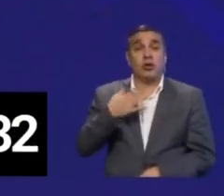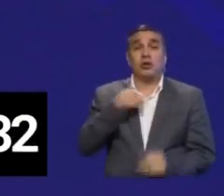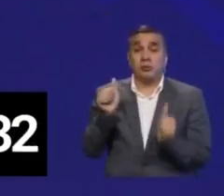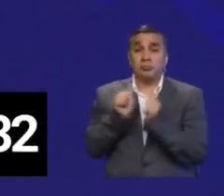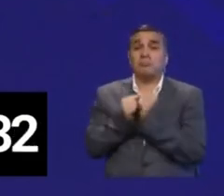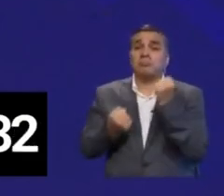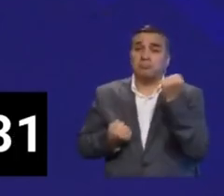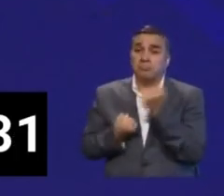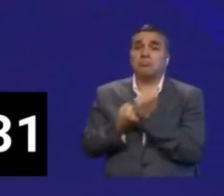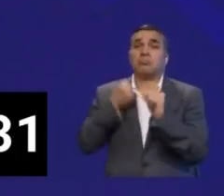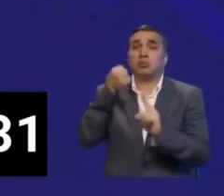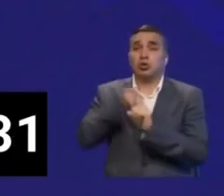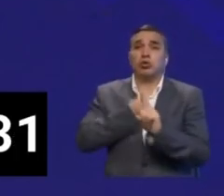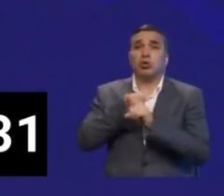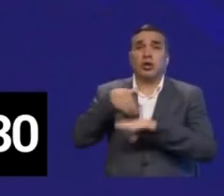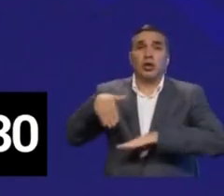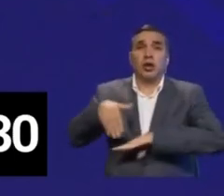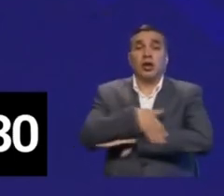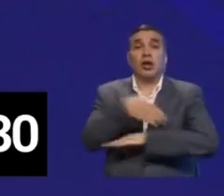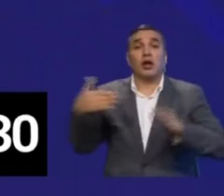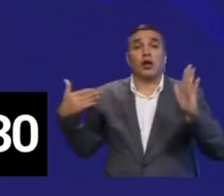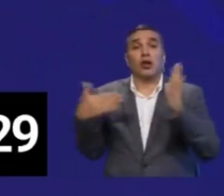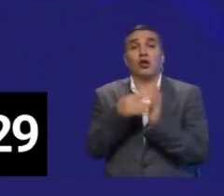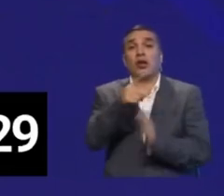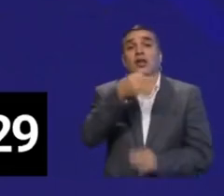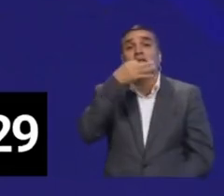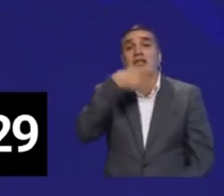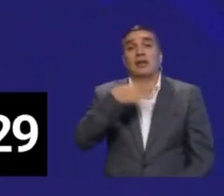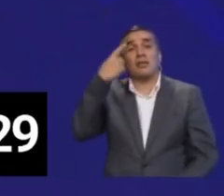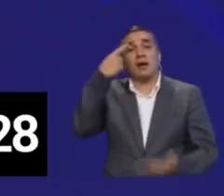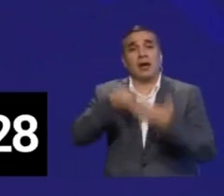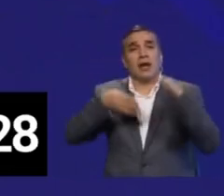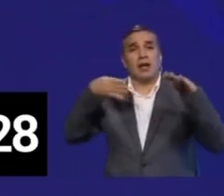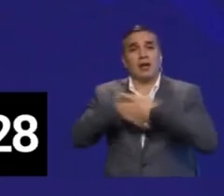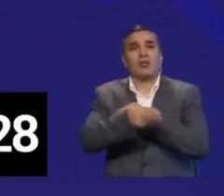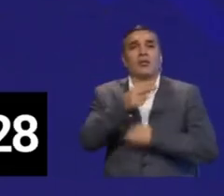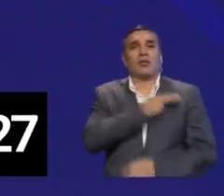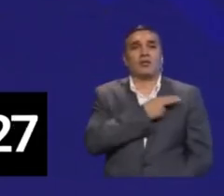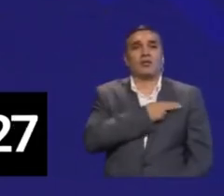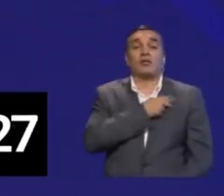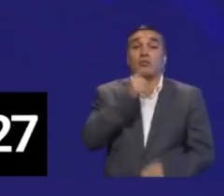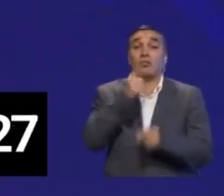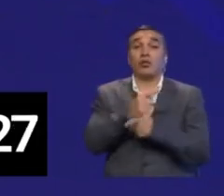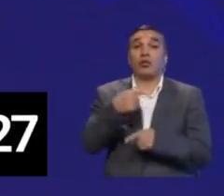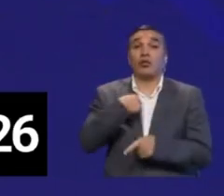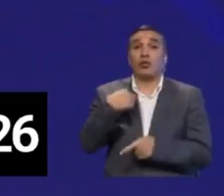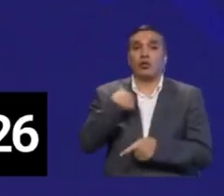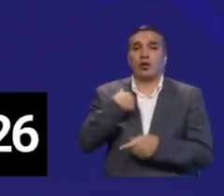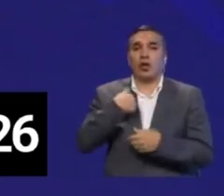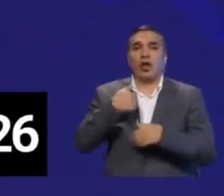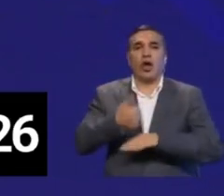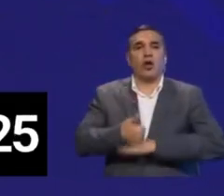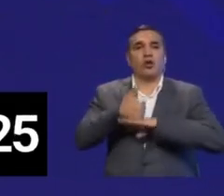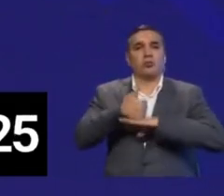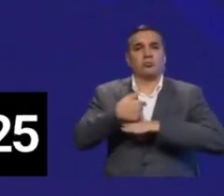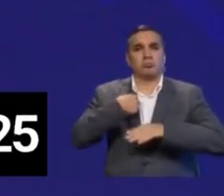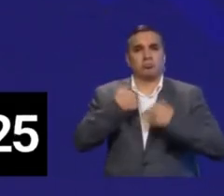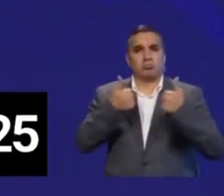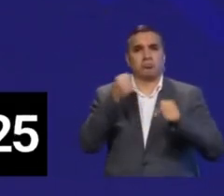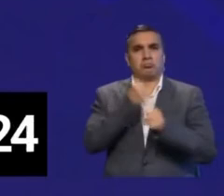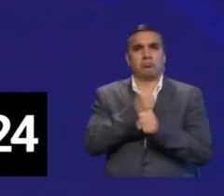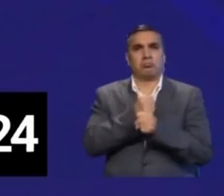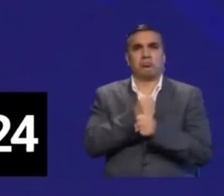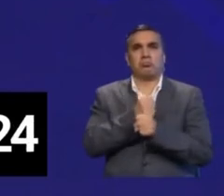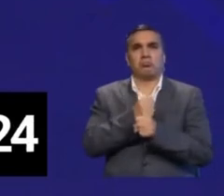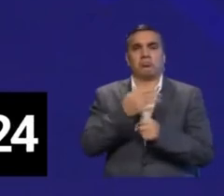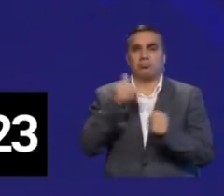luchando en las calles en contra de ese examen de admisión, ser bachiller. Y por eso tengo la autoridad moral y la legitimidad